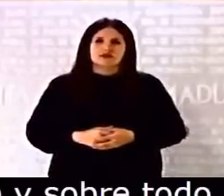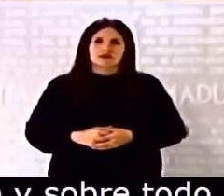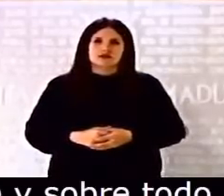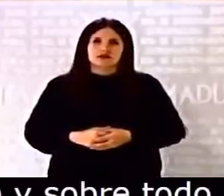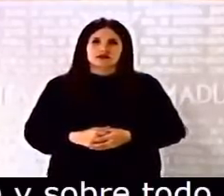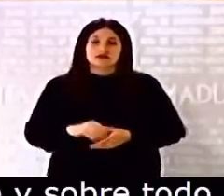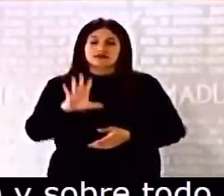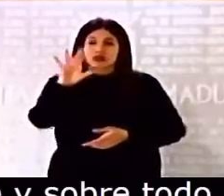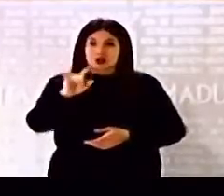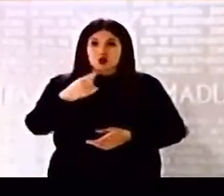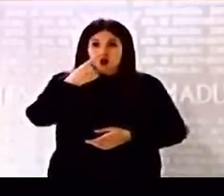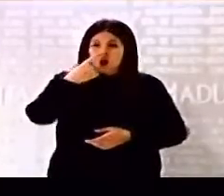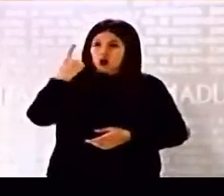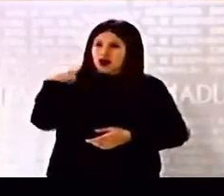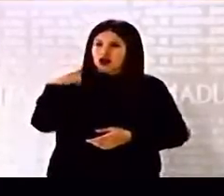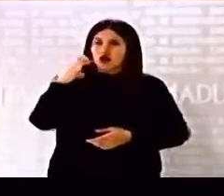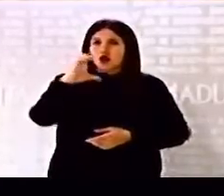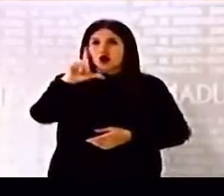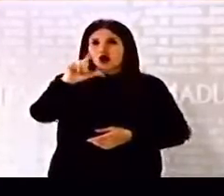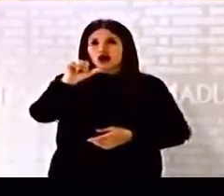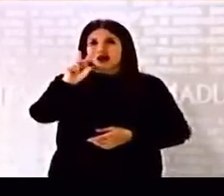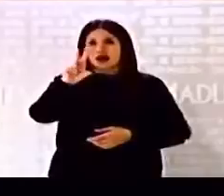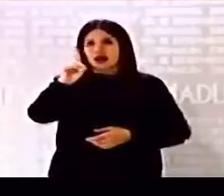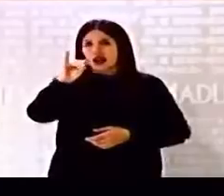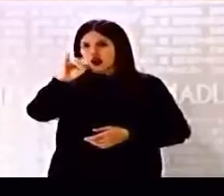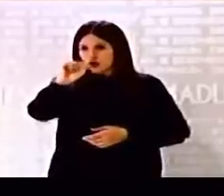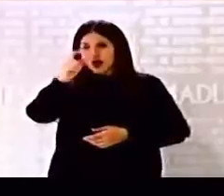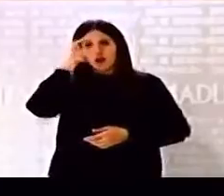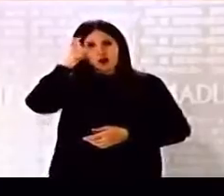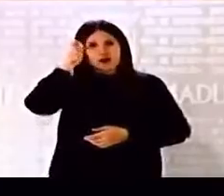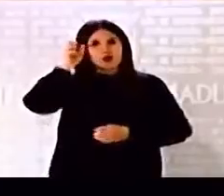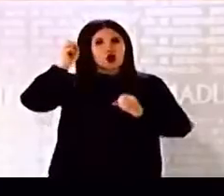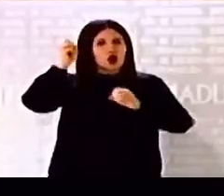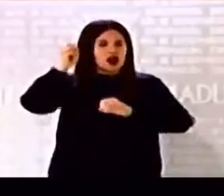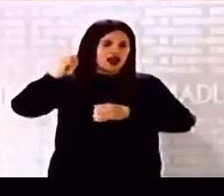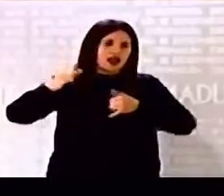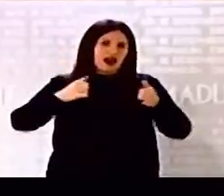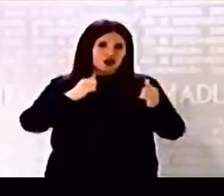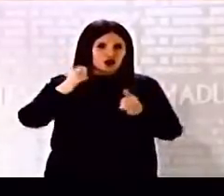Pues sí, hace un año que falleció Claudia, de Arroyo de la Luz.